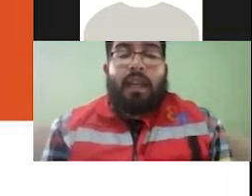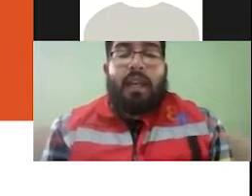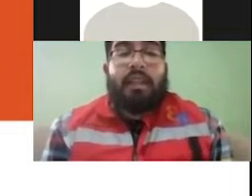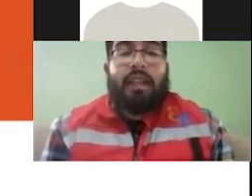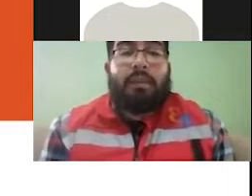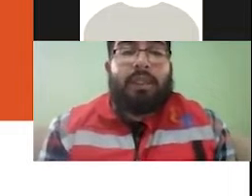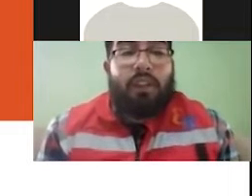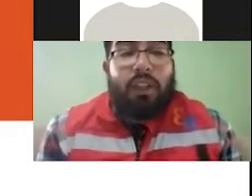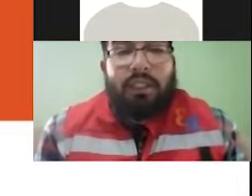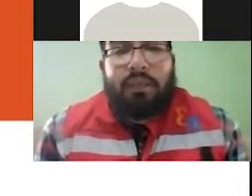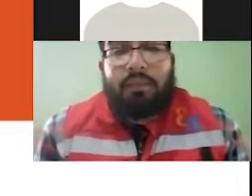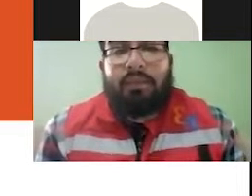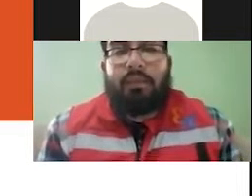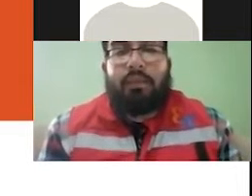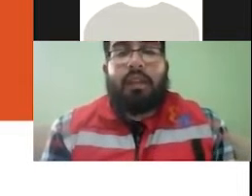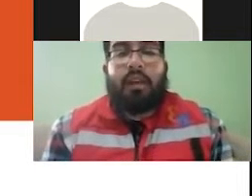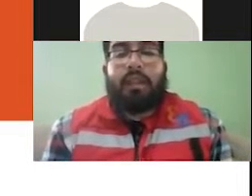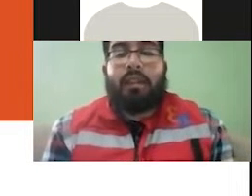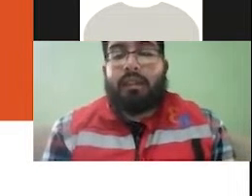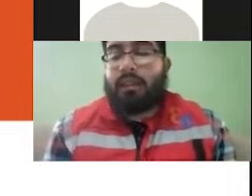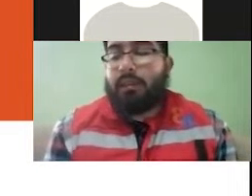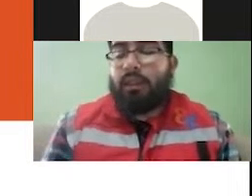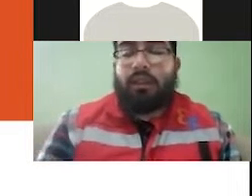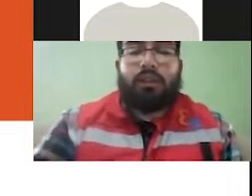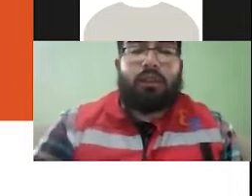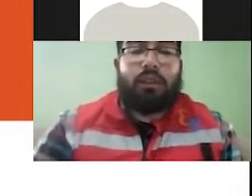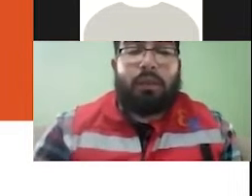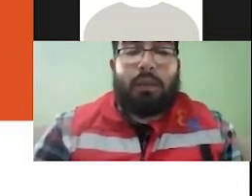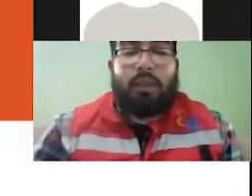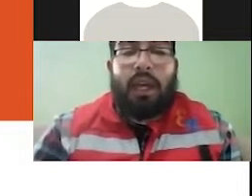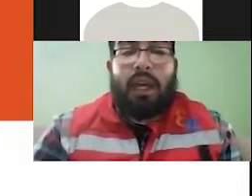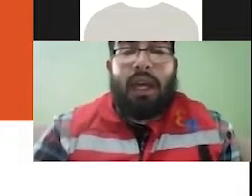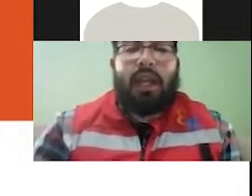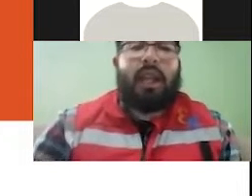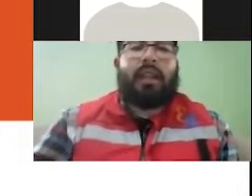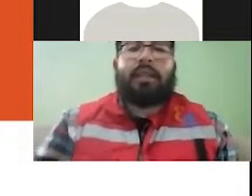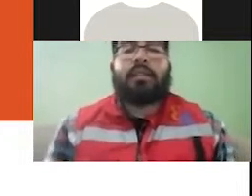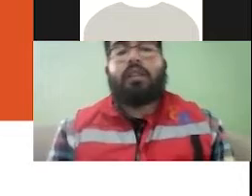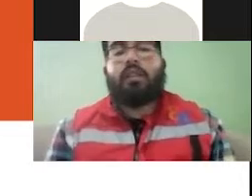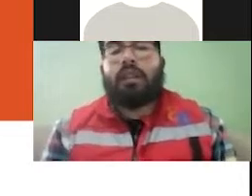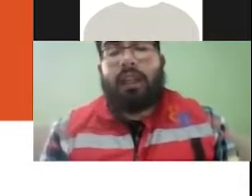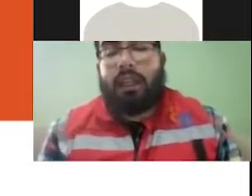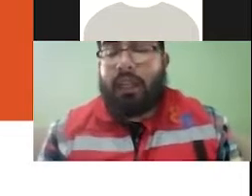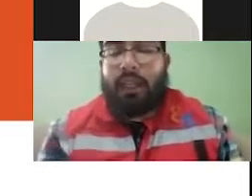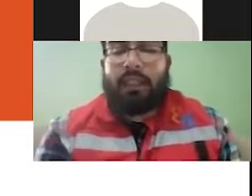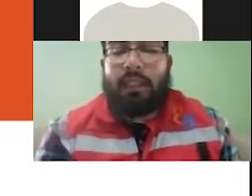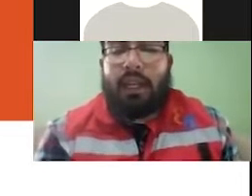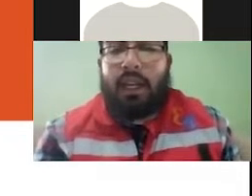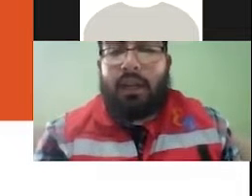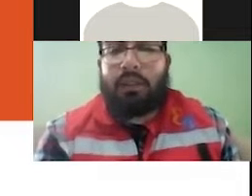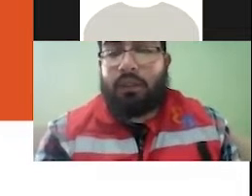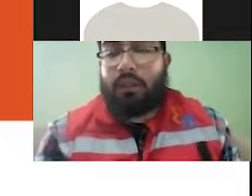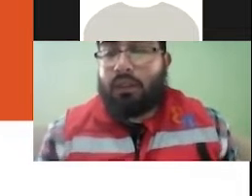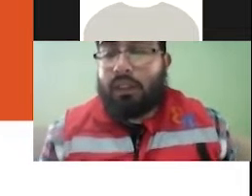Se realizan revisiones y a partir de esas revisiones nosotros tomamos la decisión de regresar